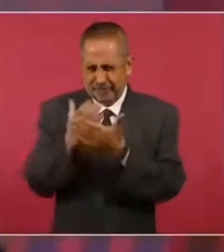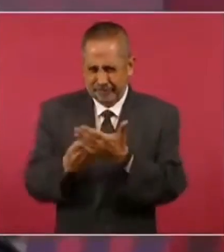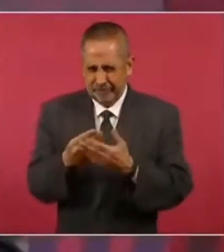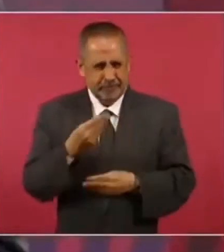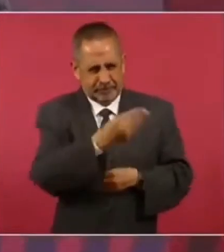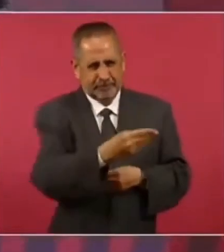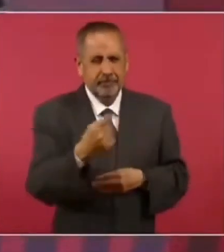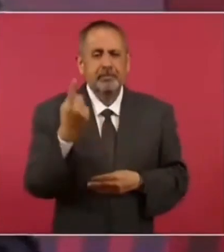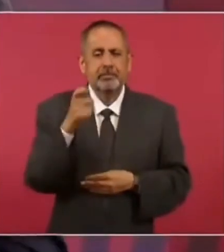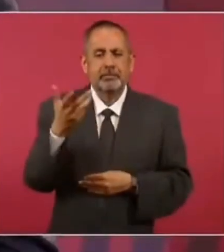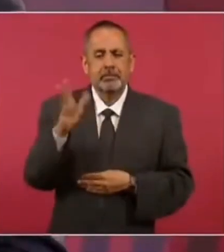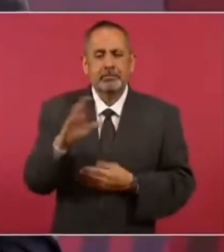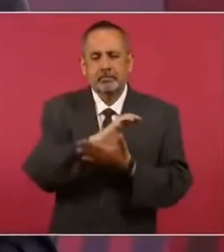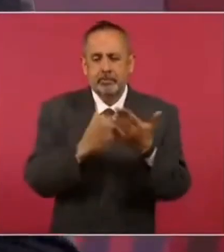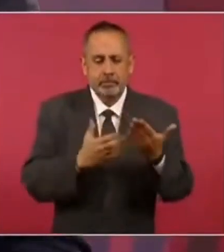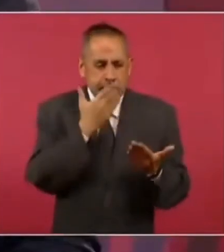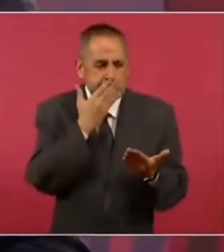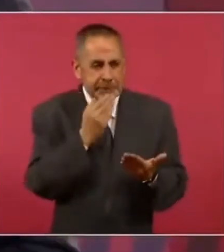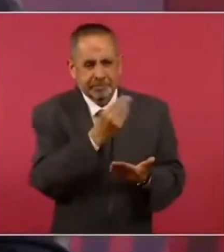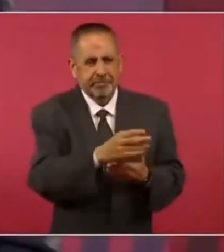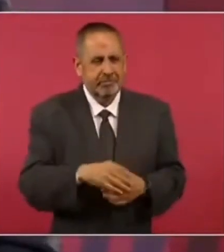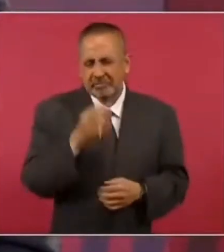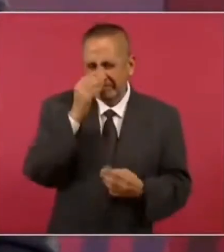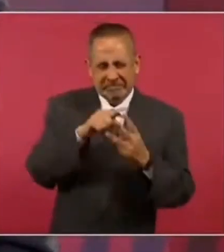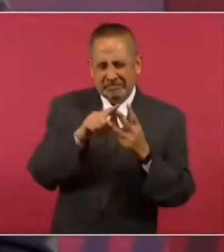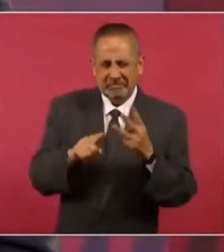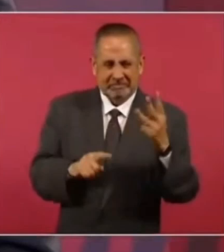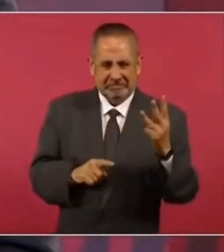originalmente los 110 contratos. Primero, hay como 3